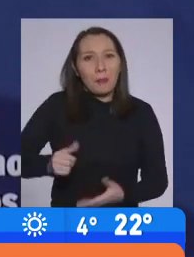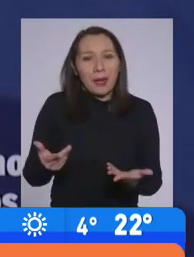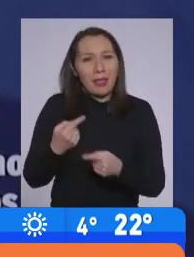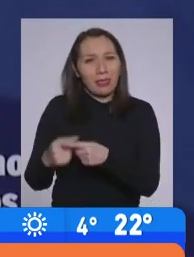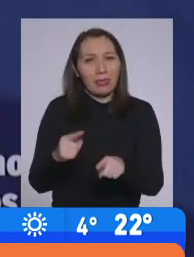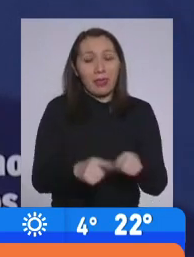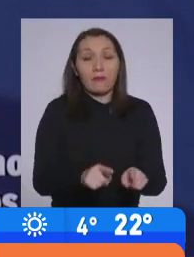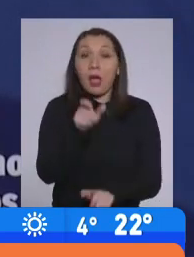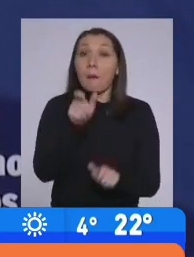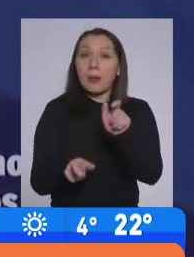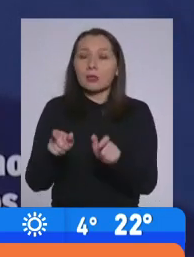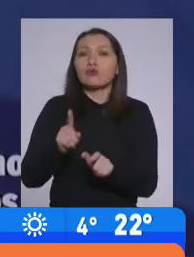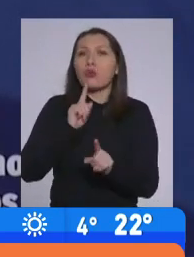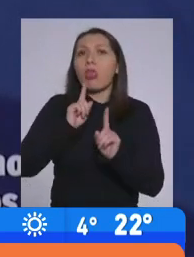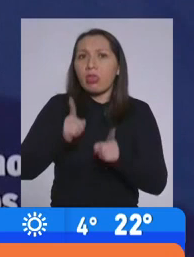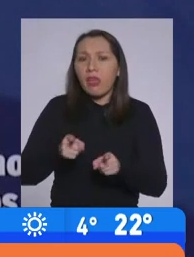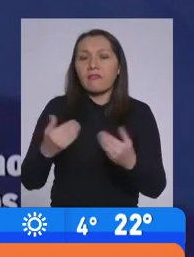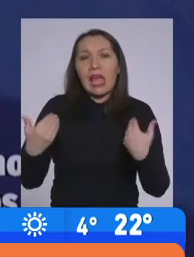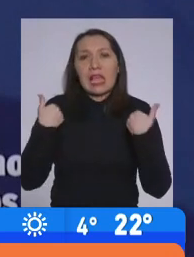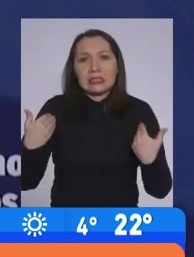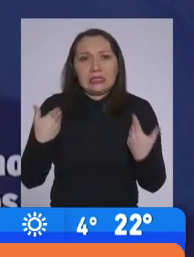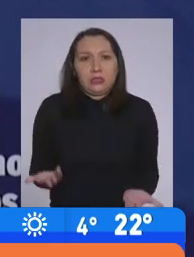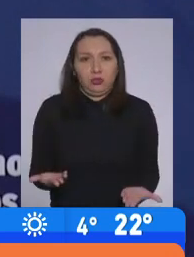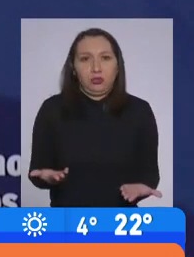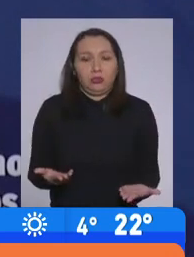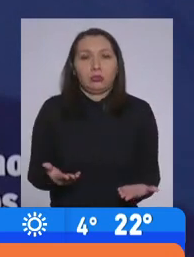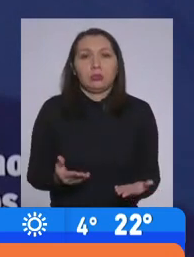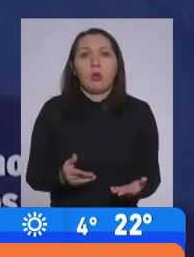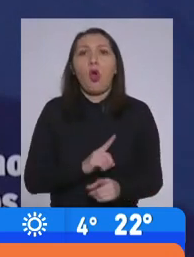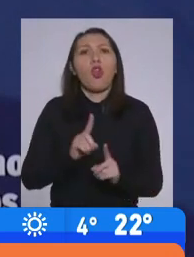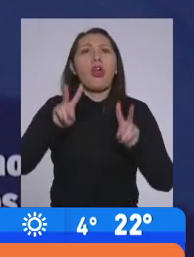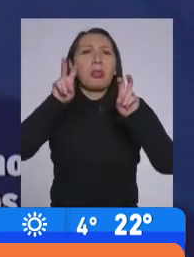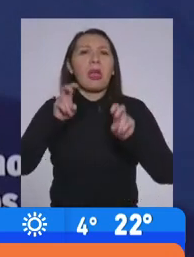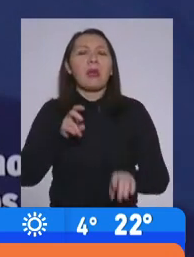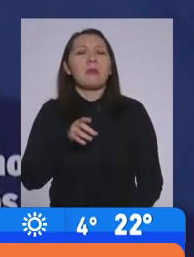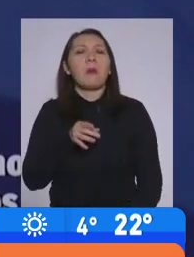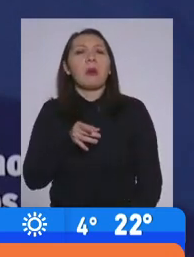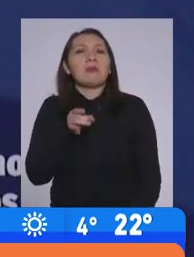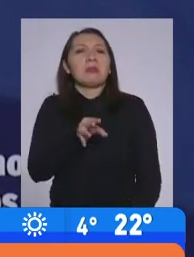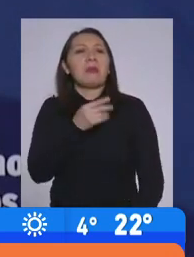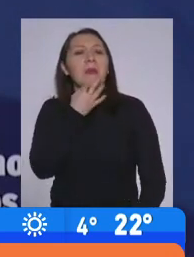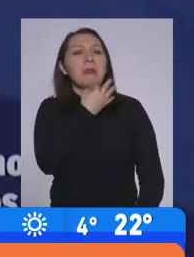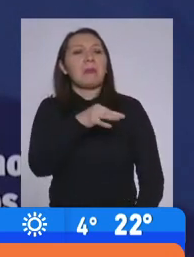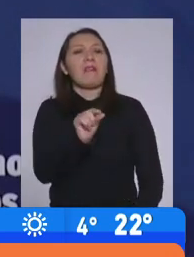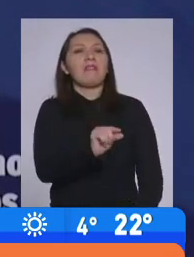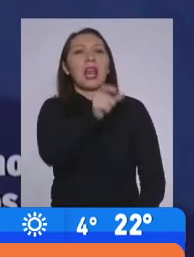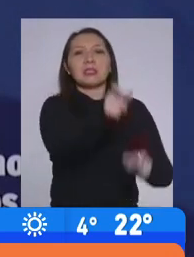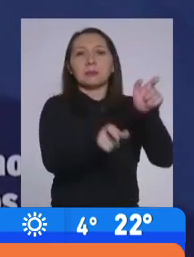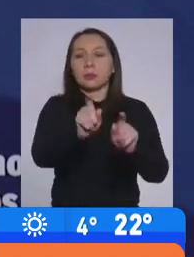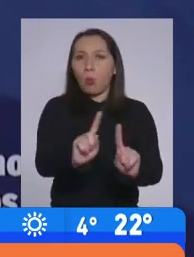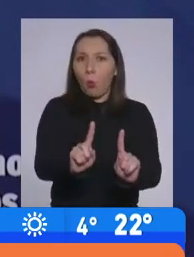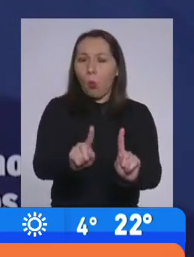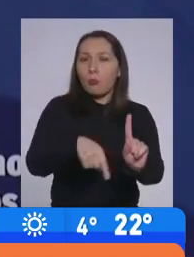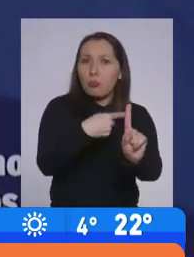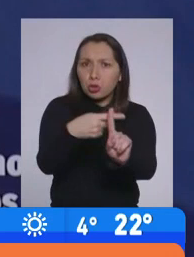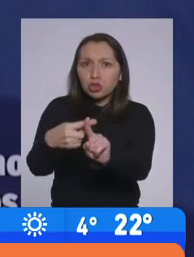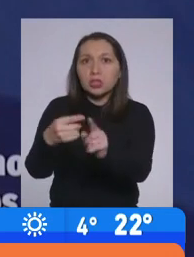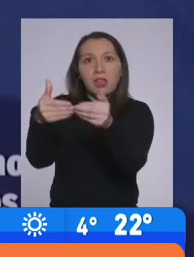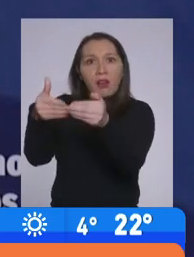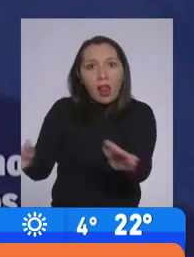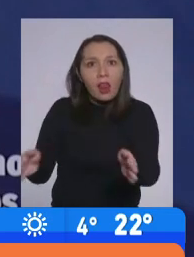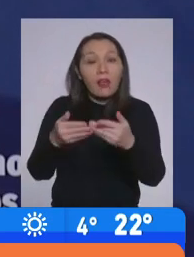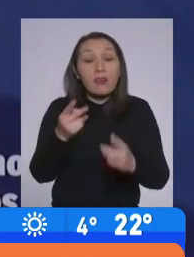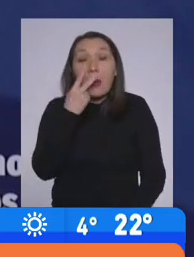fin son personas que también tienen que hacer ejercicio no abríamos despectivamente de esas medidas son medidas positivas